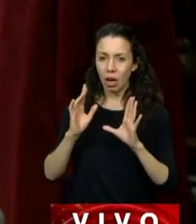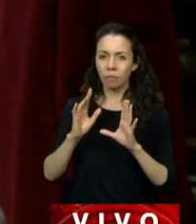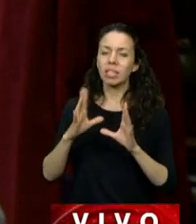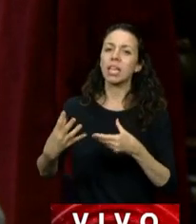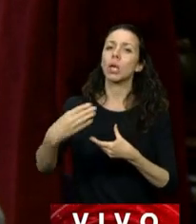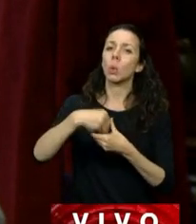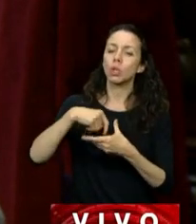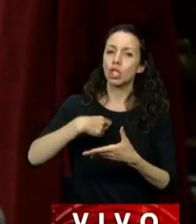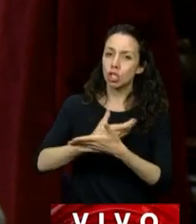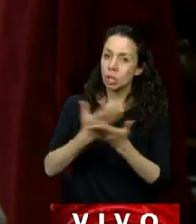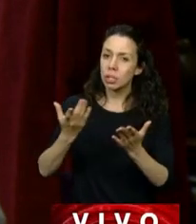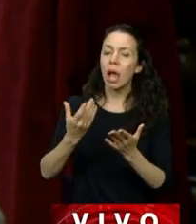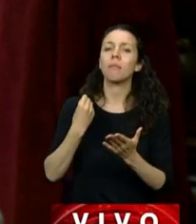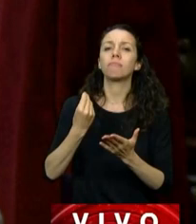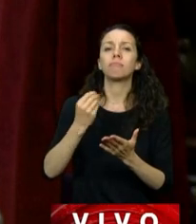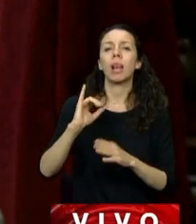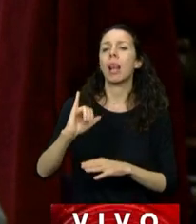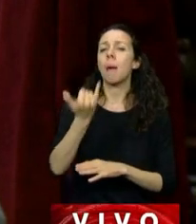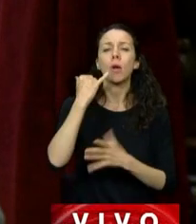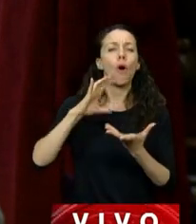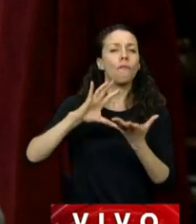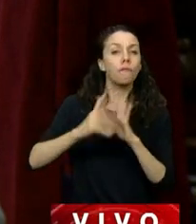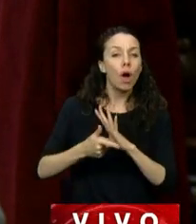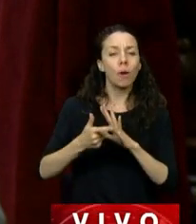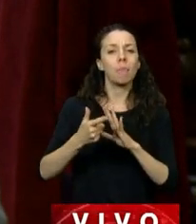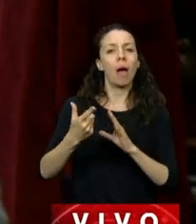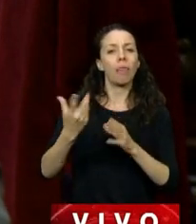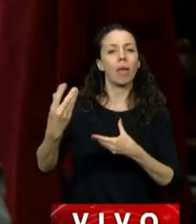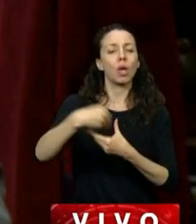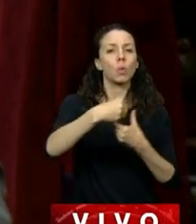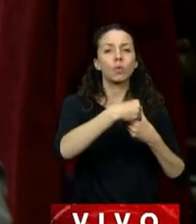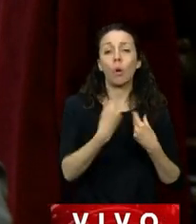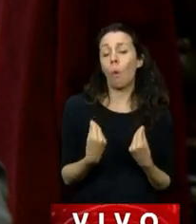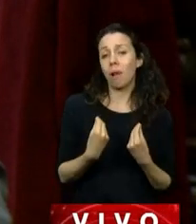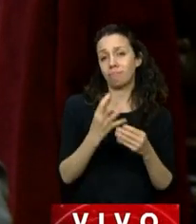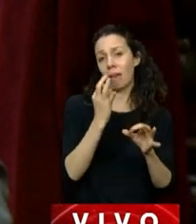inclusión social, la mejor forma y la mejor herramienta de movilidad social ascendente es la